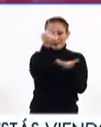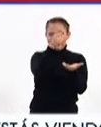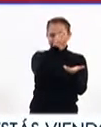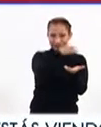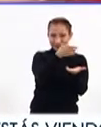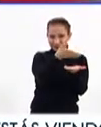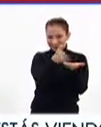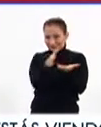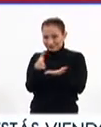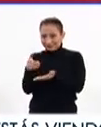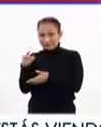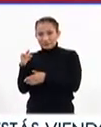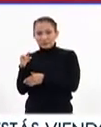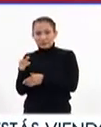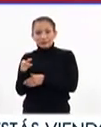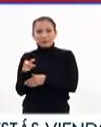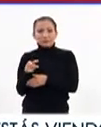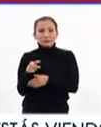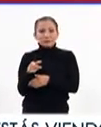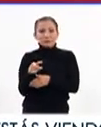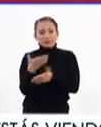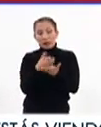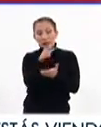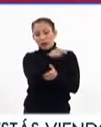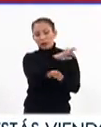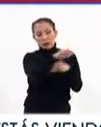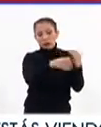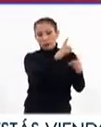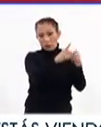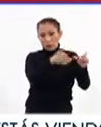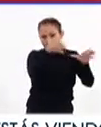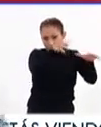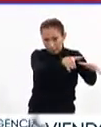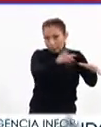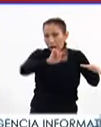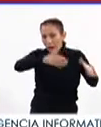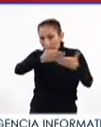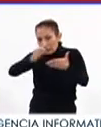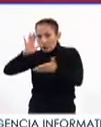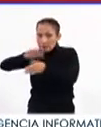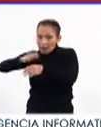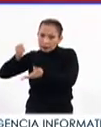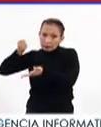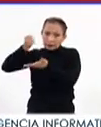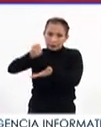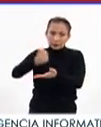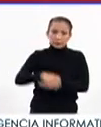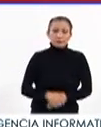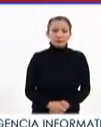presupuesto que se destina a todos los deportes.